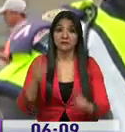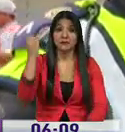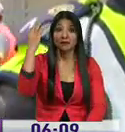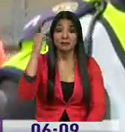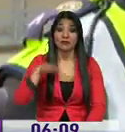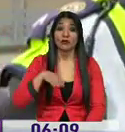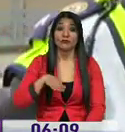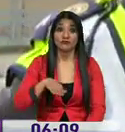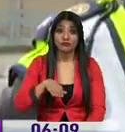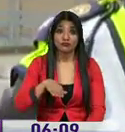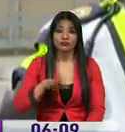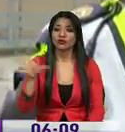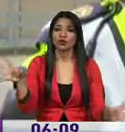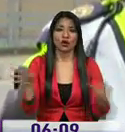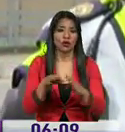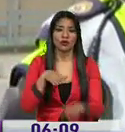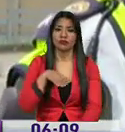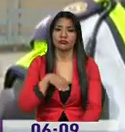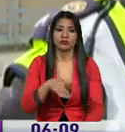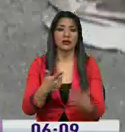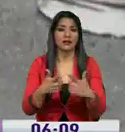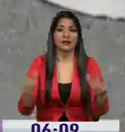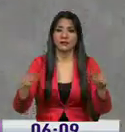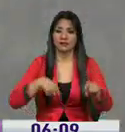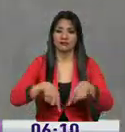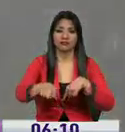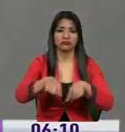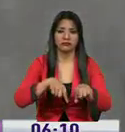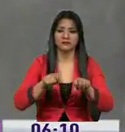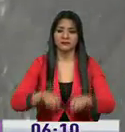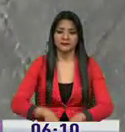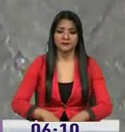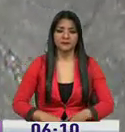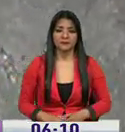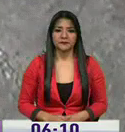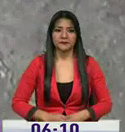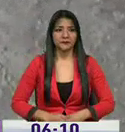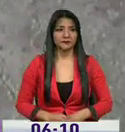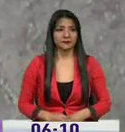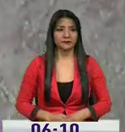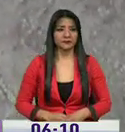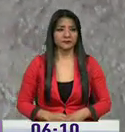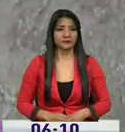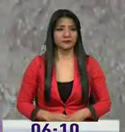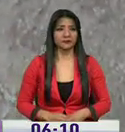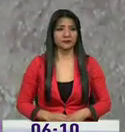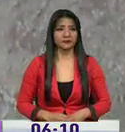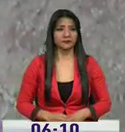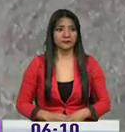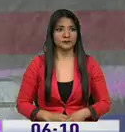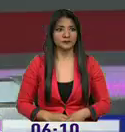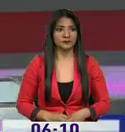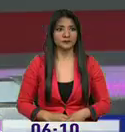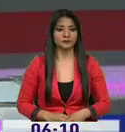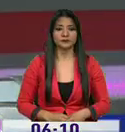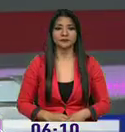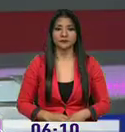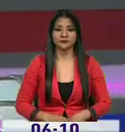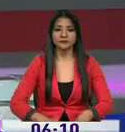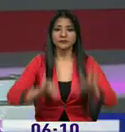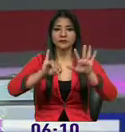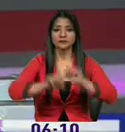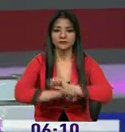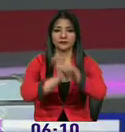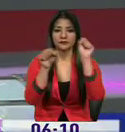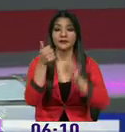pues totalmente queda esta vía libre. Informó José Morales. 6:10